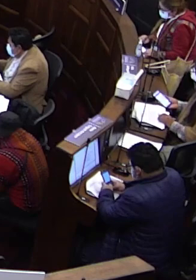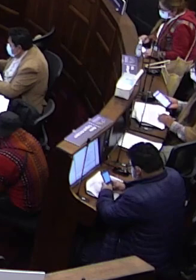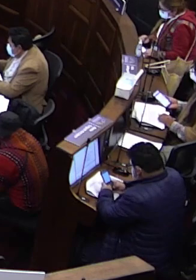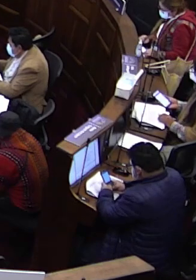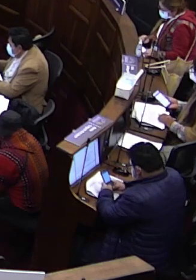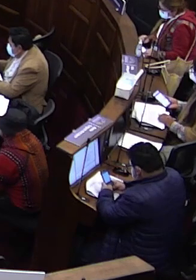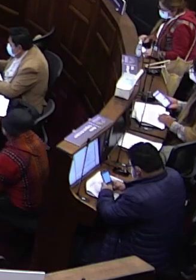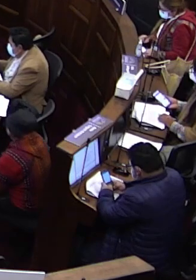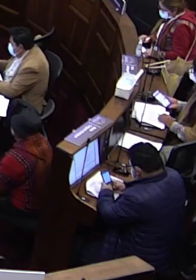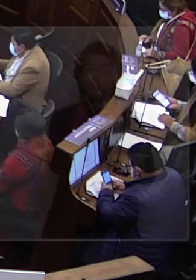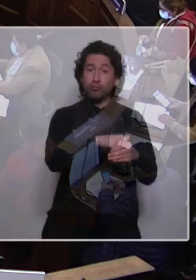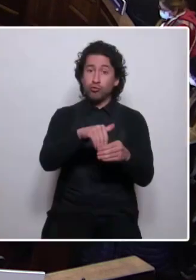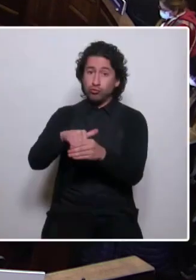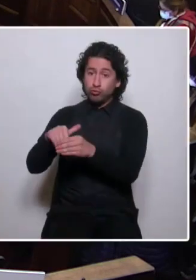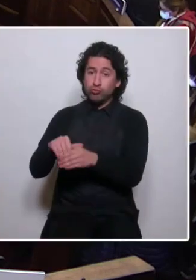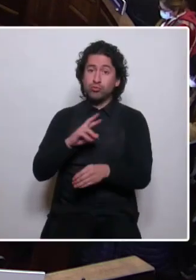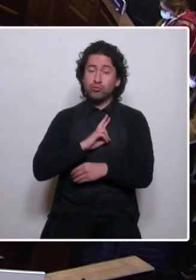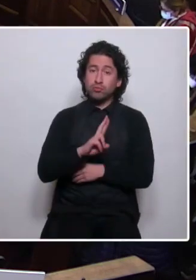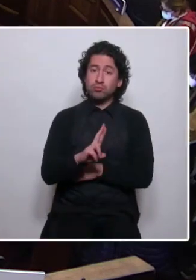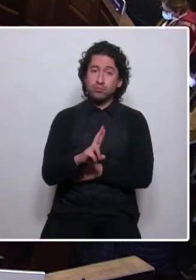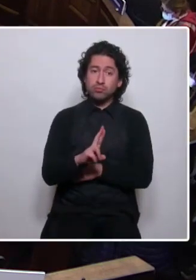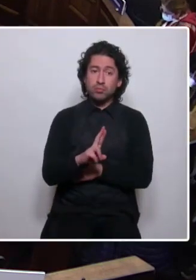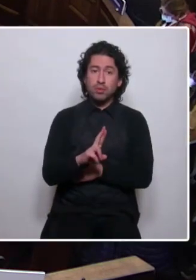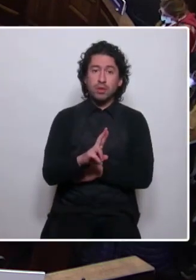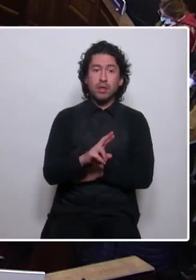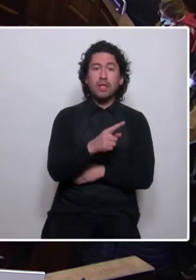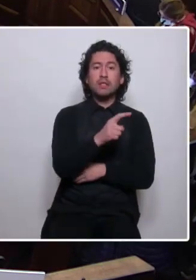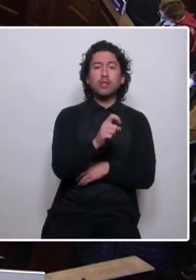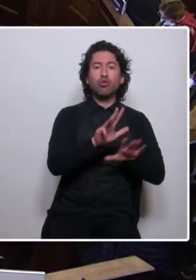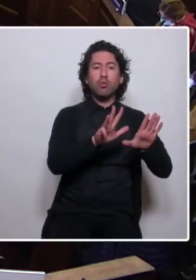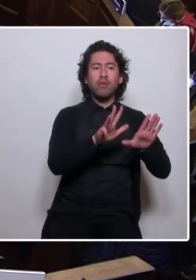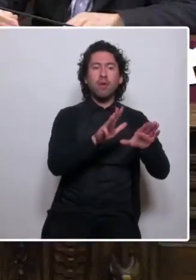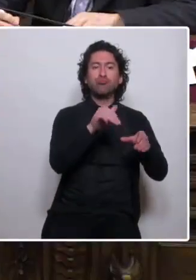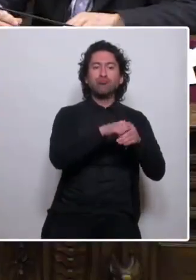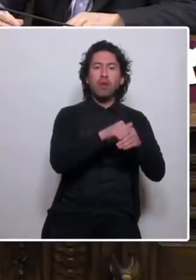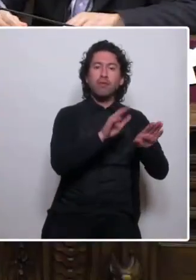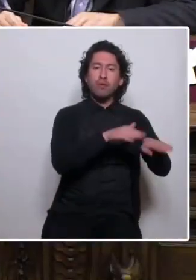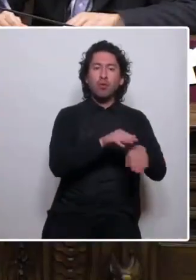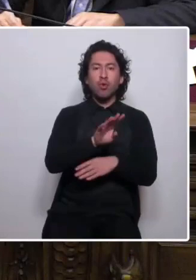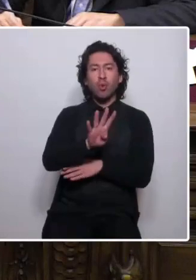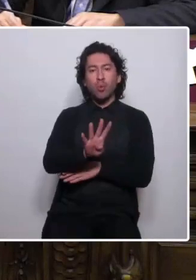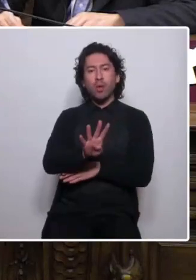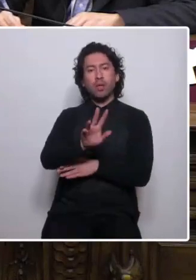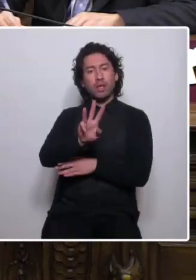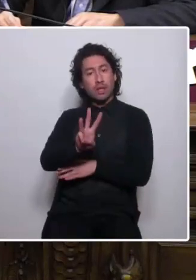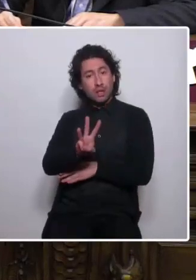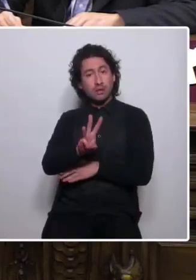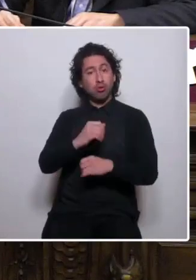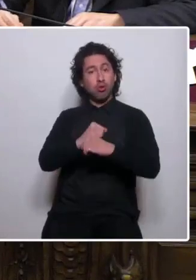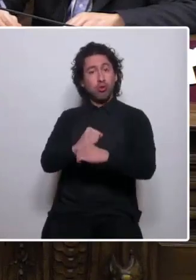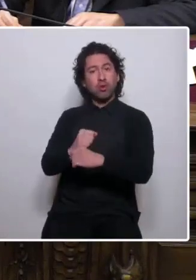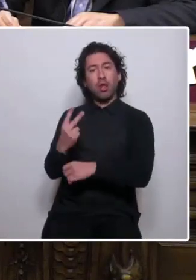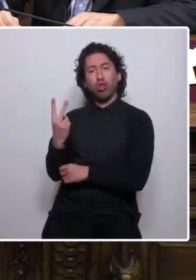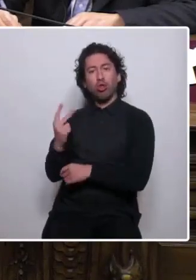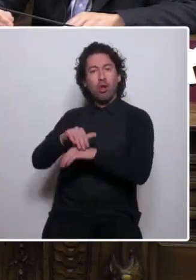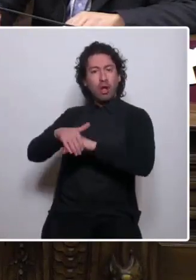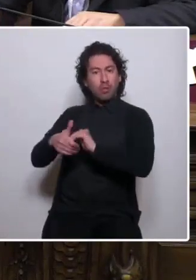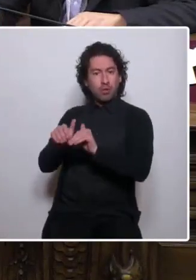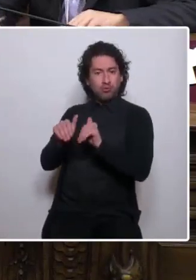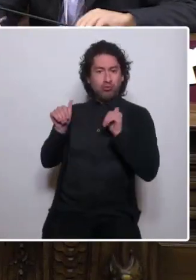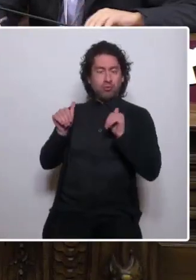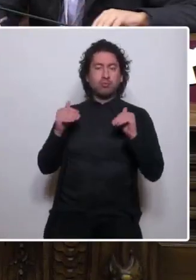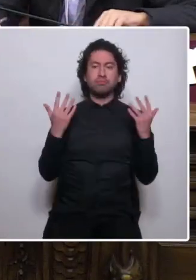El resultado de la votación es 109 votos a favor, 43 en contra y 2 abstenciones.